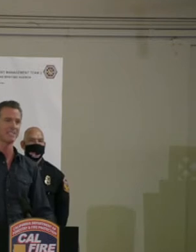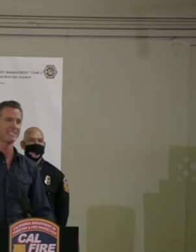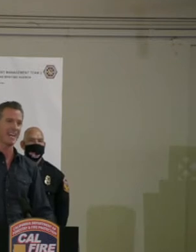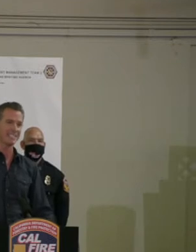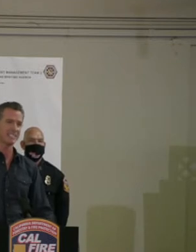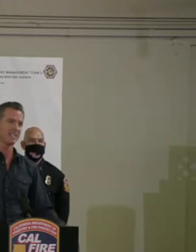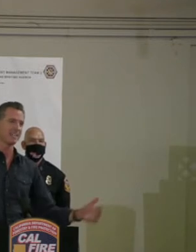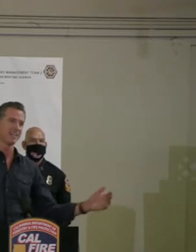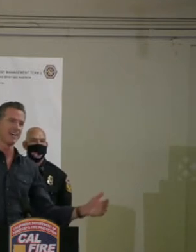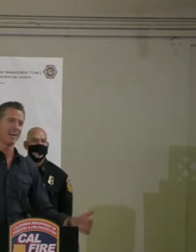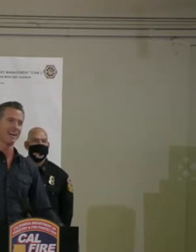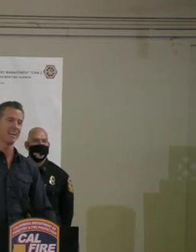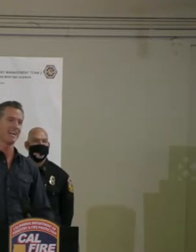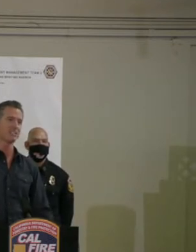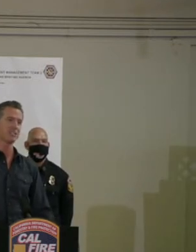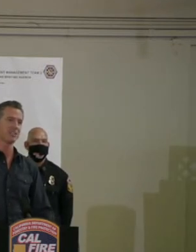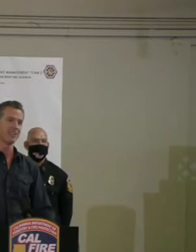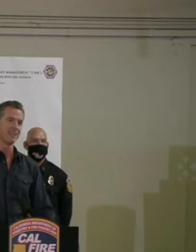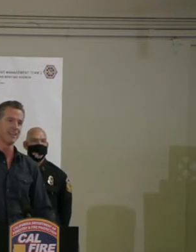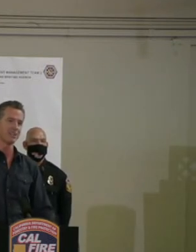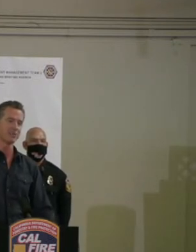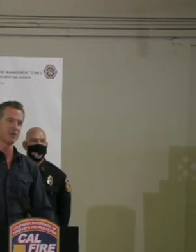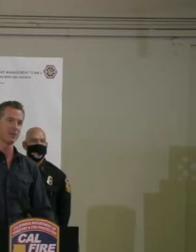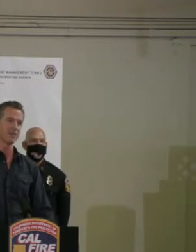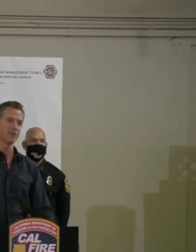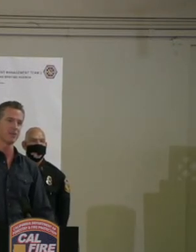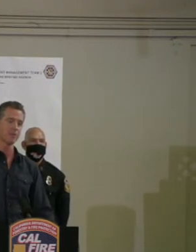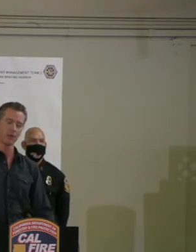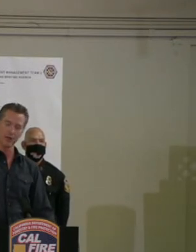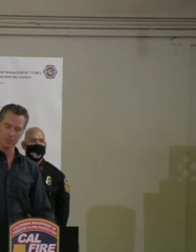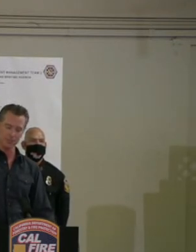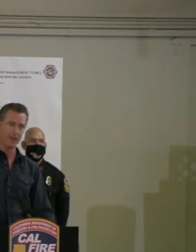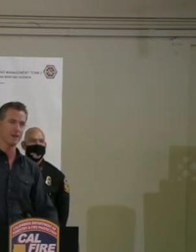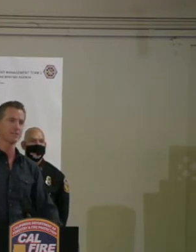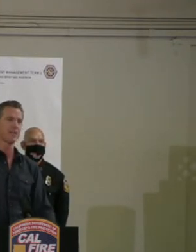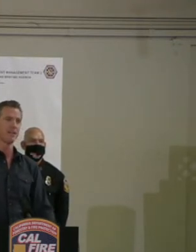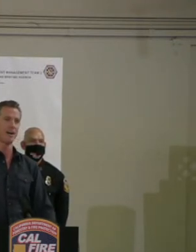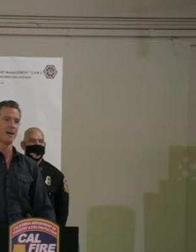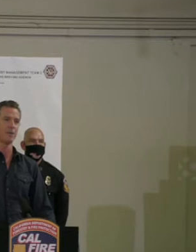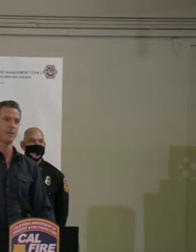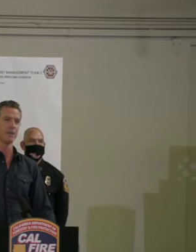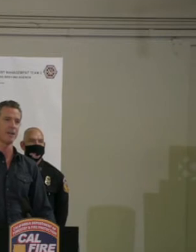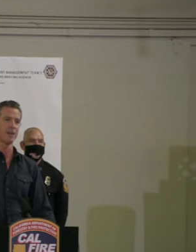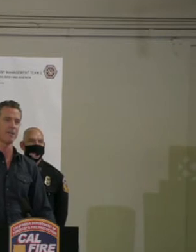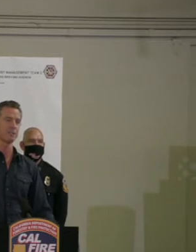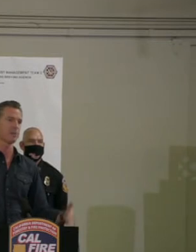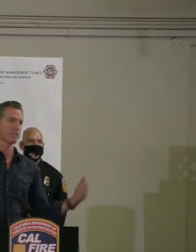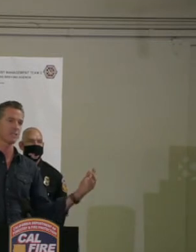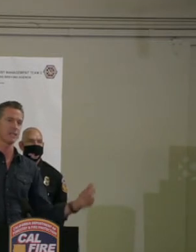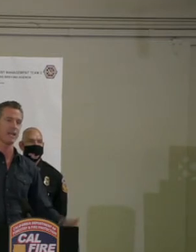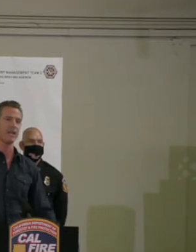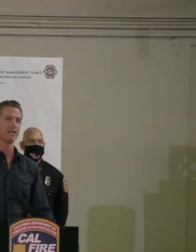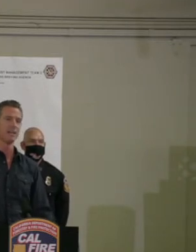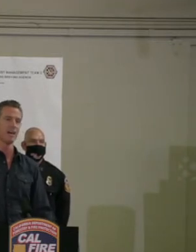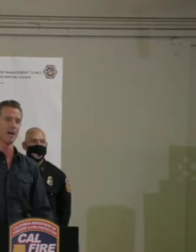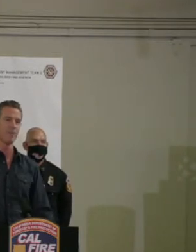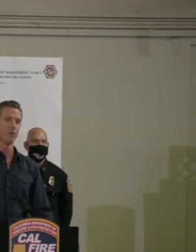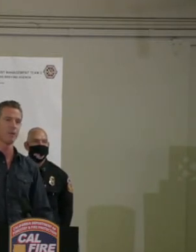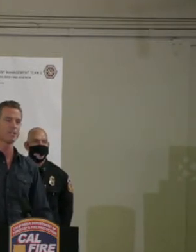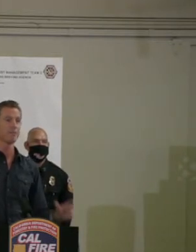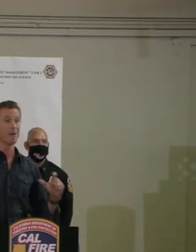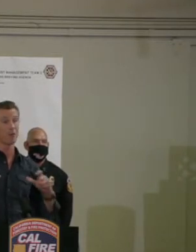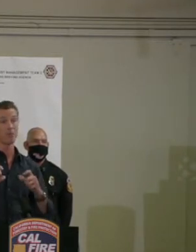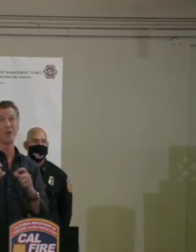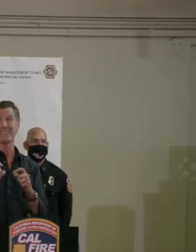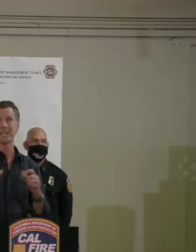en el 2017 en el 2019 el año pasado también batallando con algunos de los incendios más grandes que habíamos visto en la